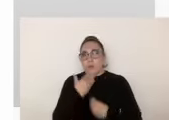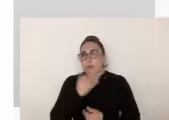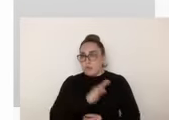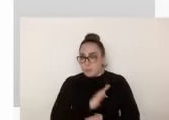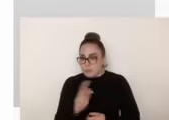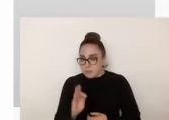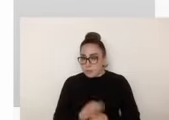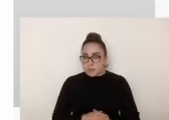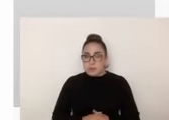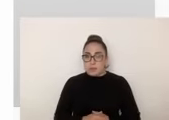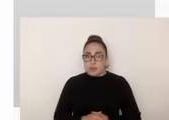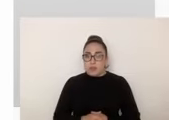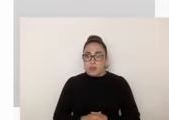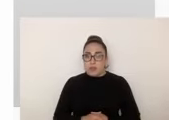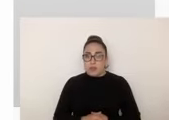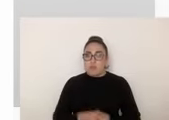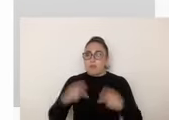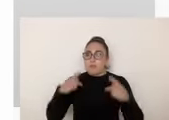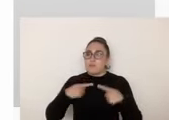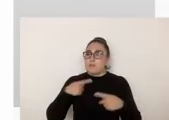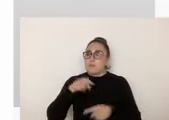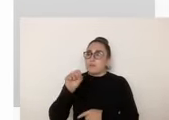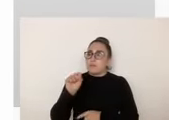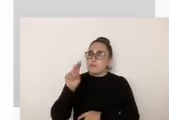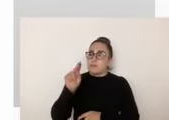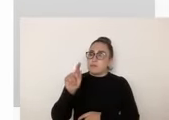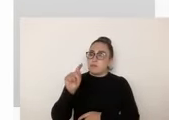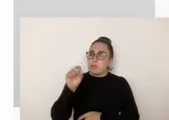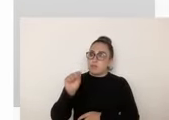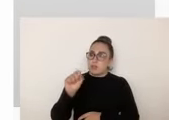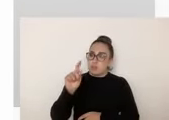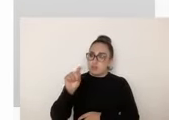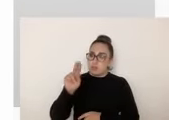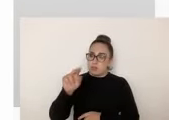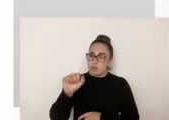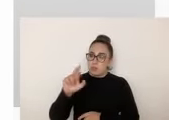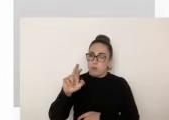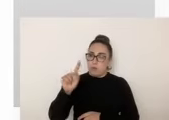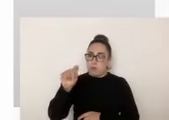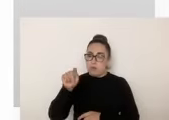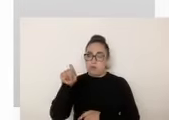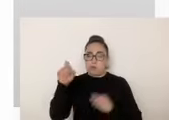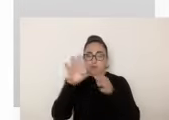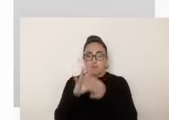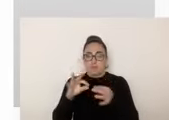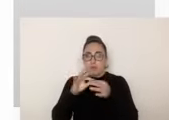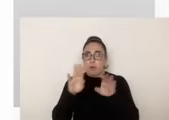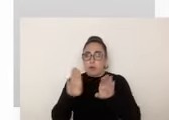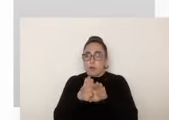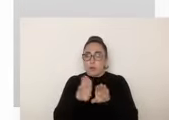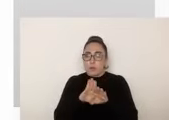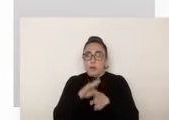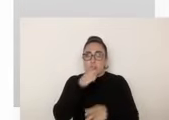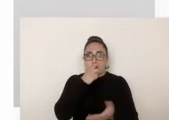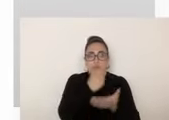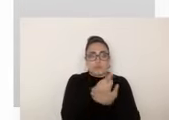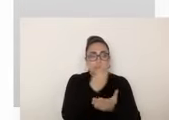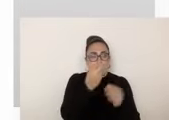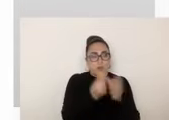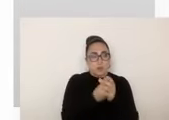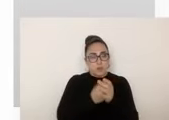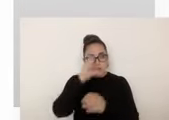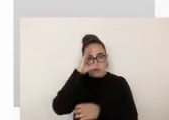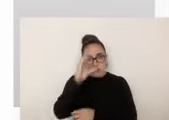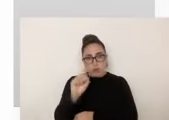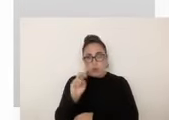Esto es lo que llevó a Stuart Mill, que tiene un libro que se llama Utilitarismo, en el que renuncia al utilitarismo. Después estuvo